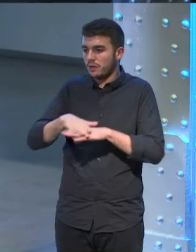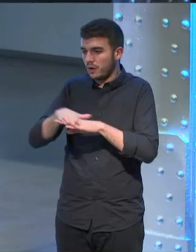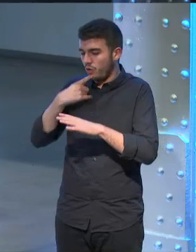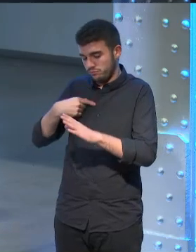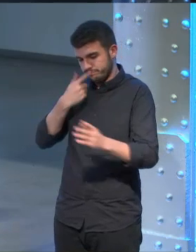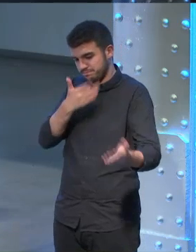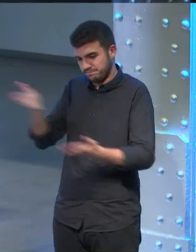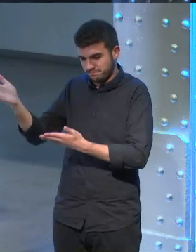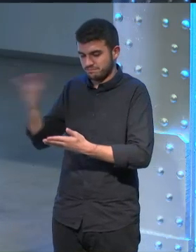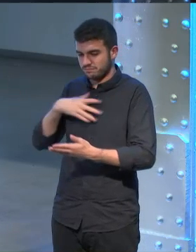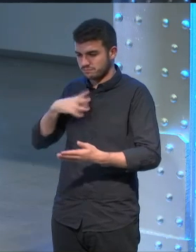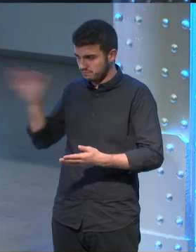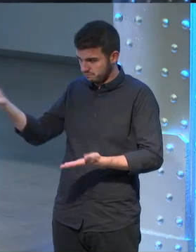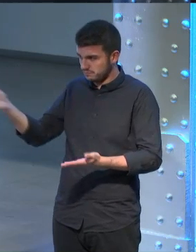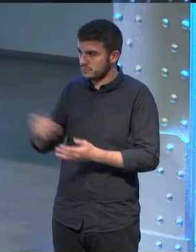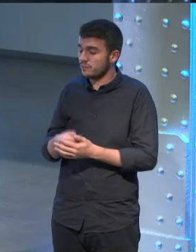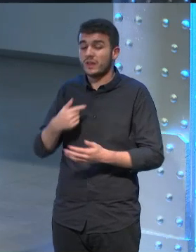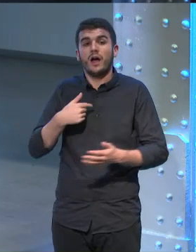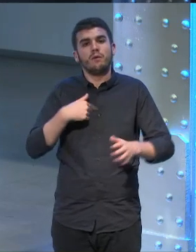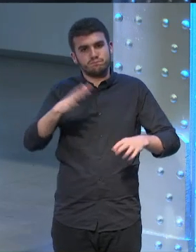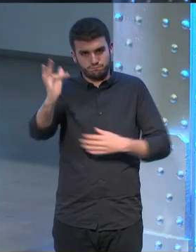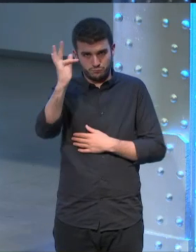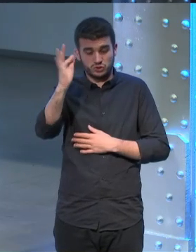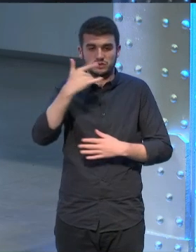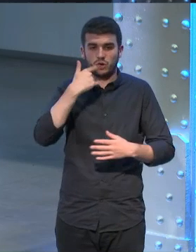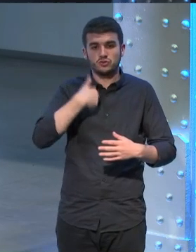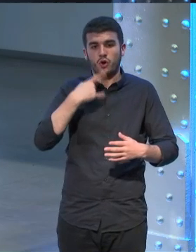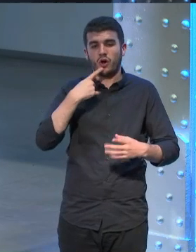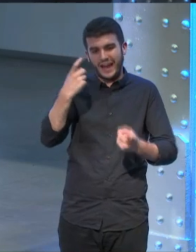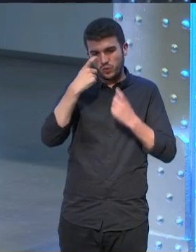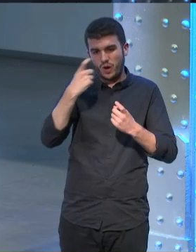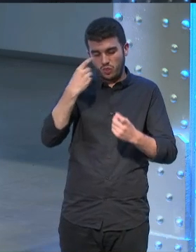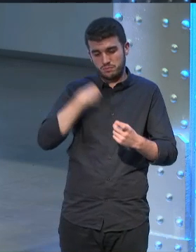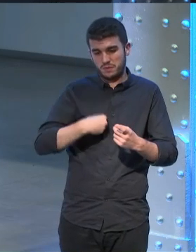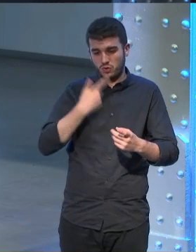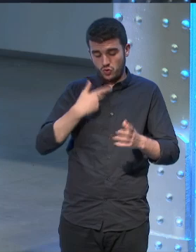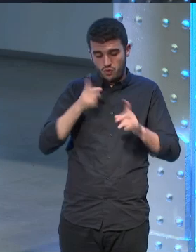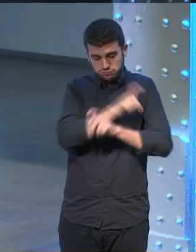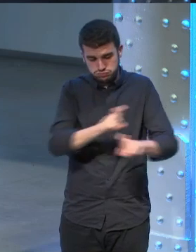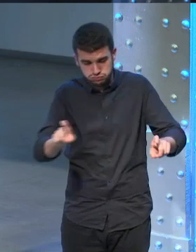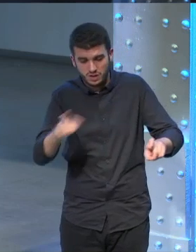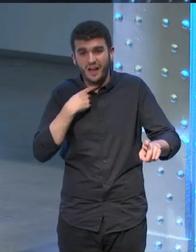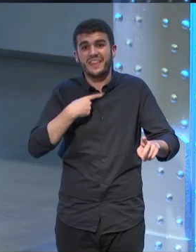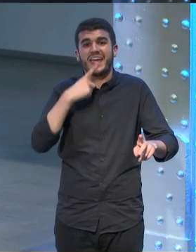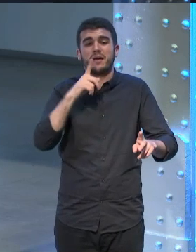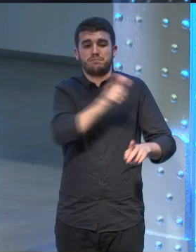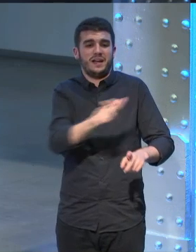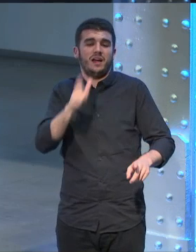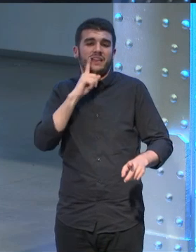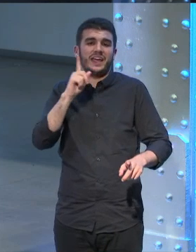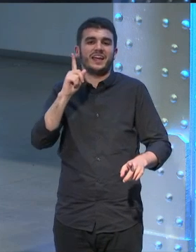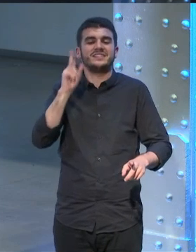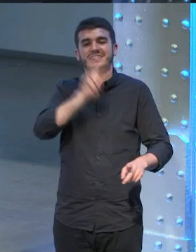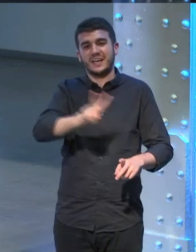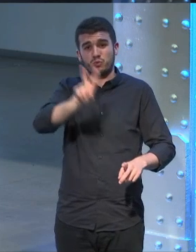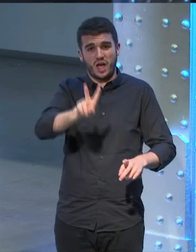favor. Sí, yo tengo la ventaja de que parto de ser educador justamente de chavales de secundaria. En secundaria lo que sucede es